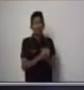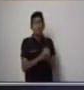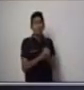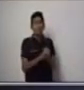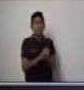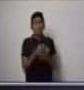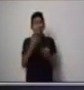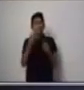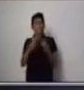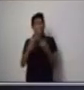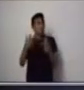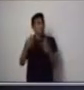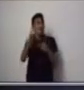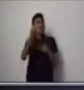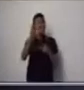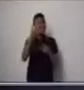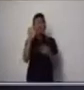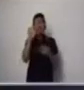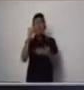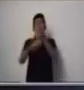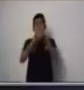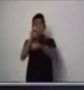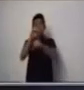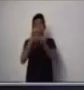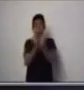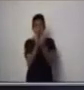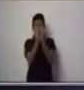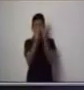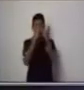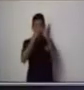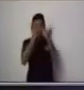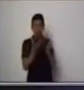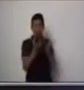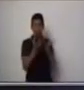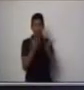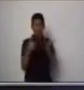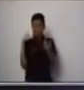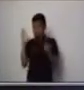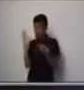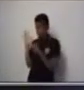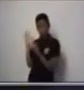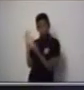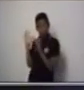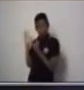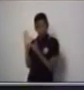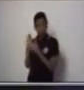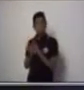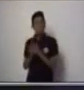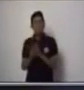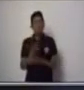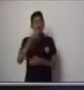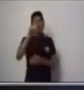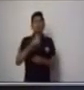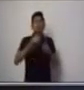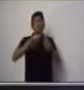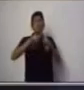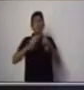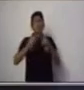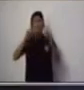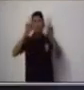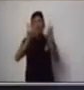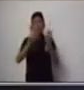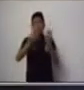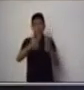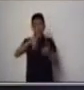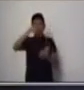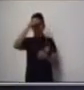coliflor. La coliflor. Y con esta palabra, con esta imagen, vamos a iniciar la clase del